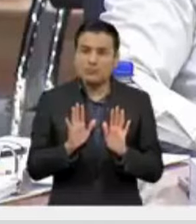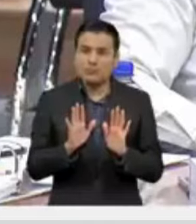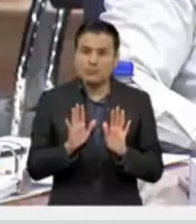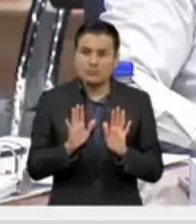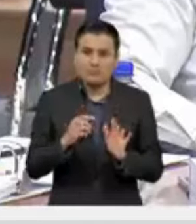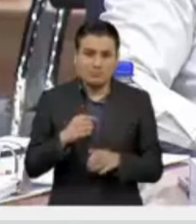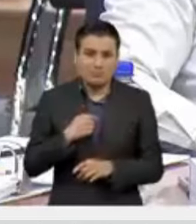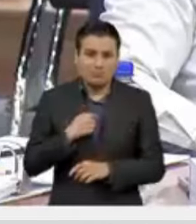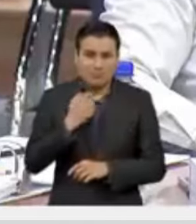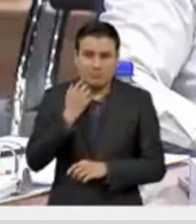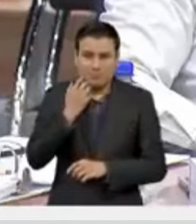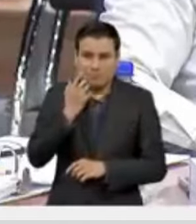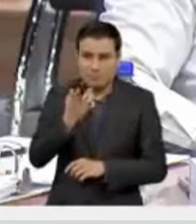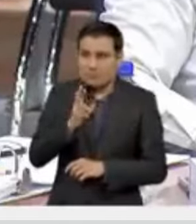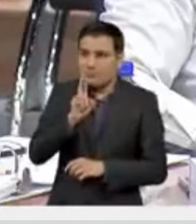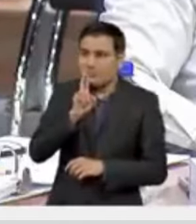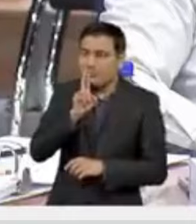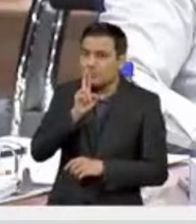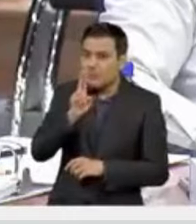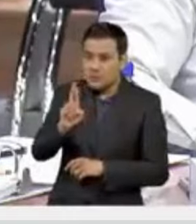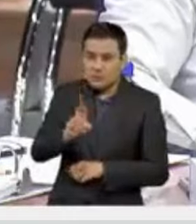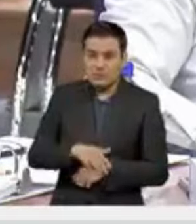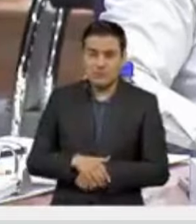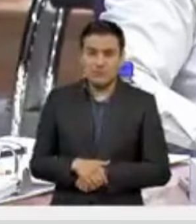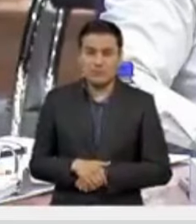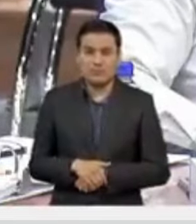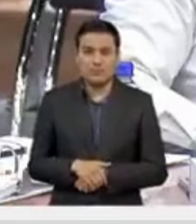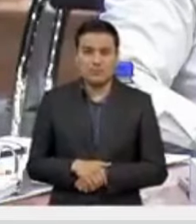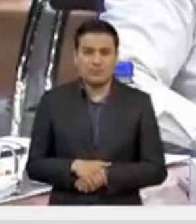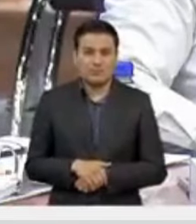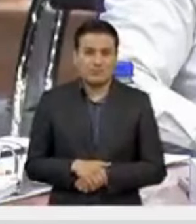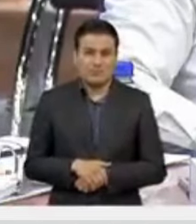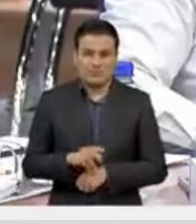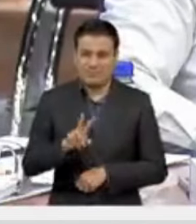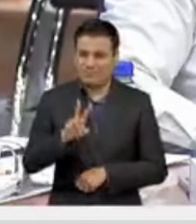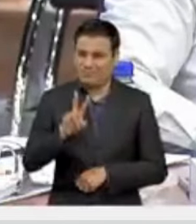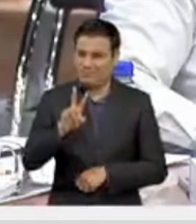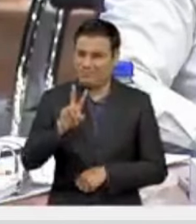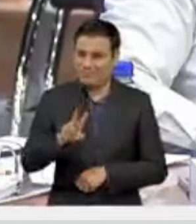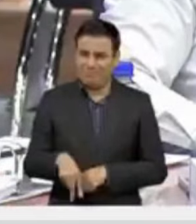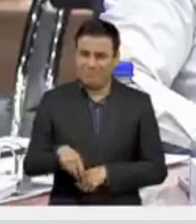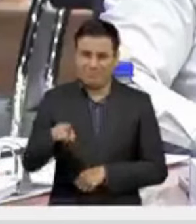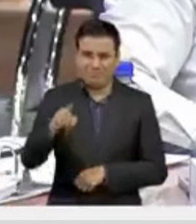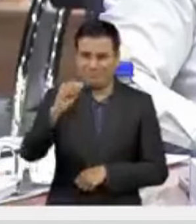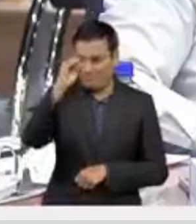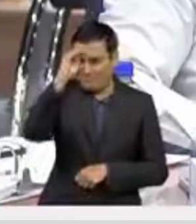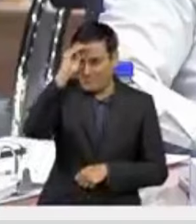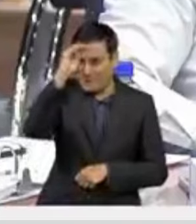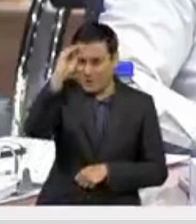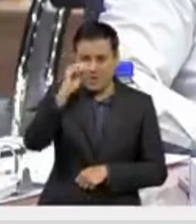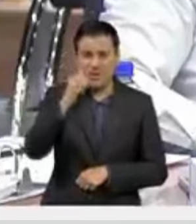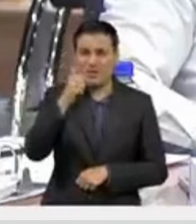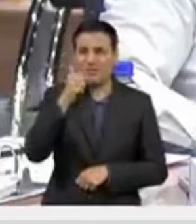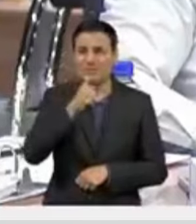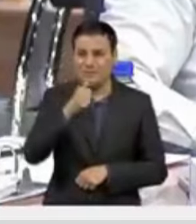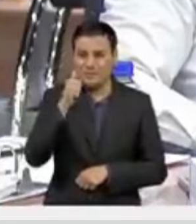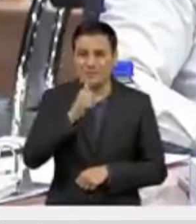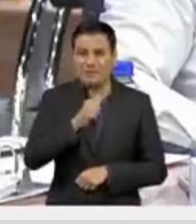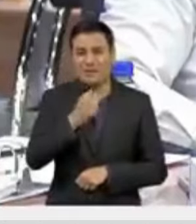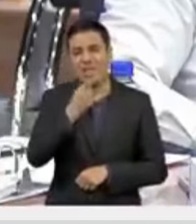de responder algunas de estos temas porque es muy lamentable, porque el señor se la pasa agrediendo,